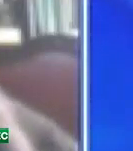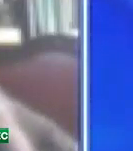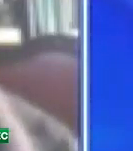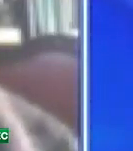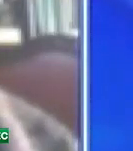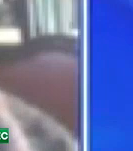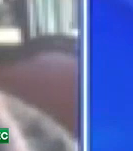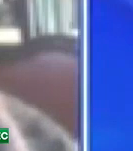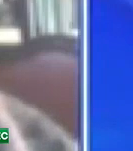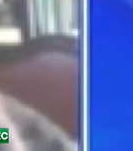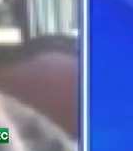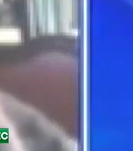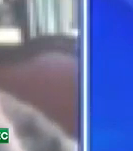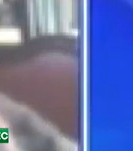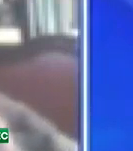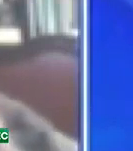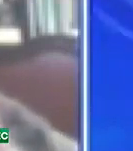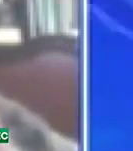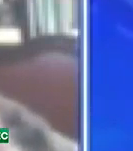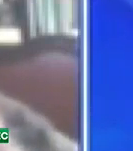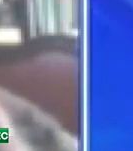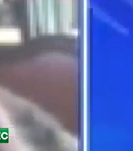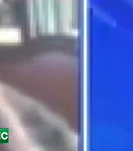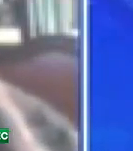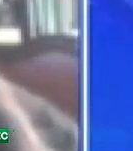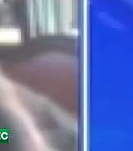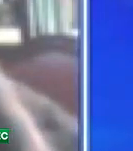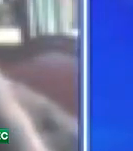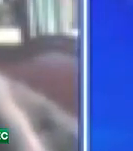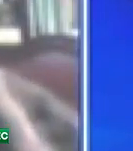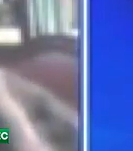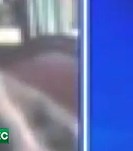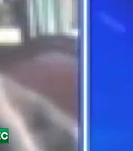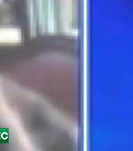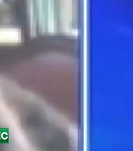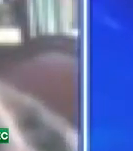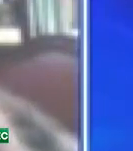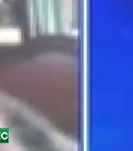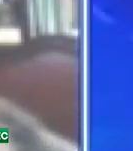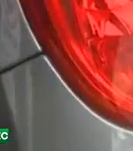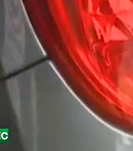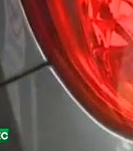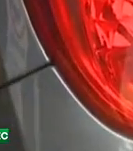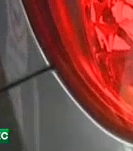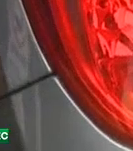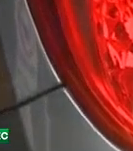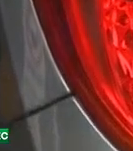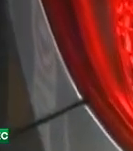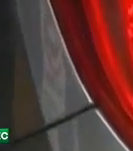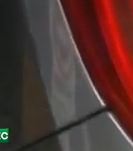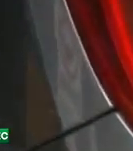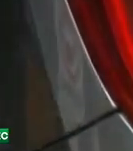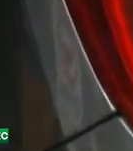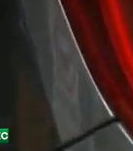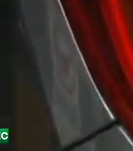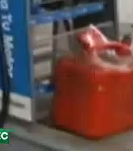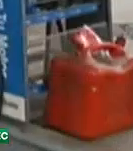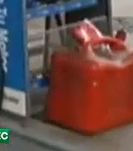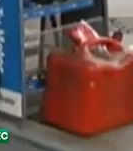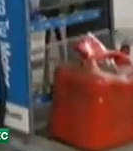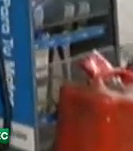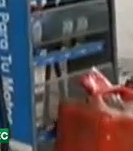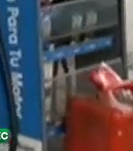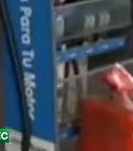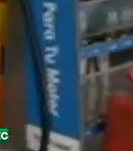rompiera el techo, automáticamente entra a funcionar la focalización. Modelo econométrico que René Ortiz, ministro